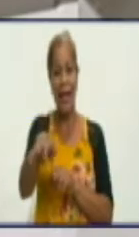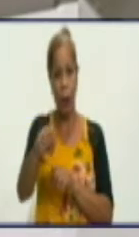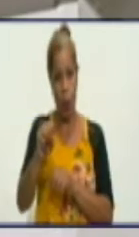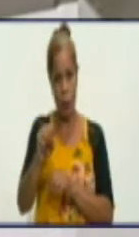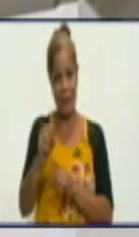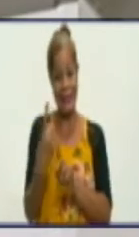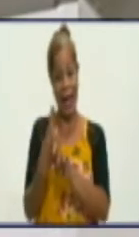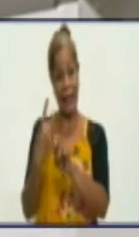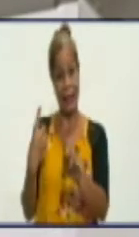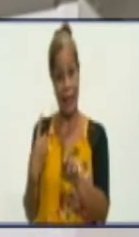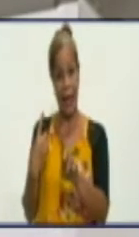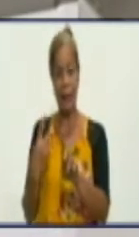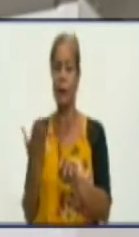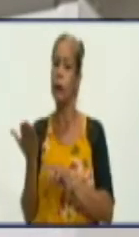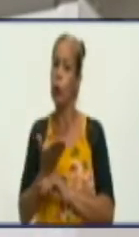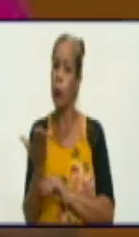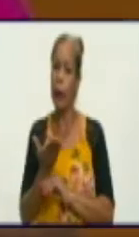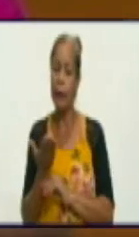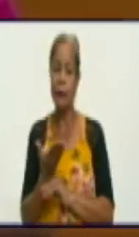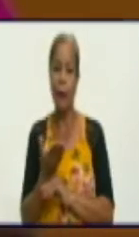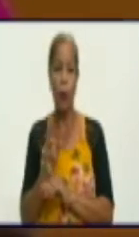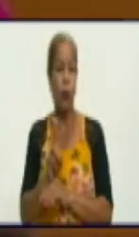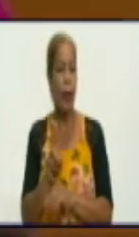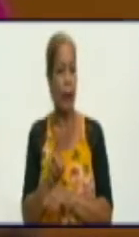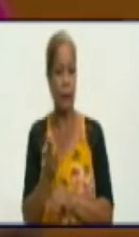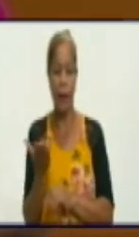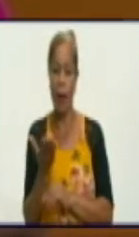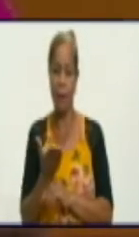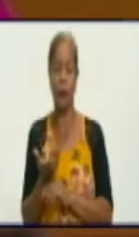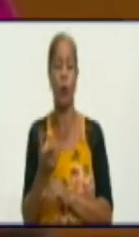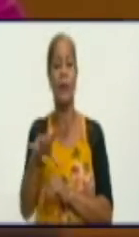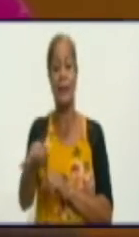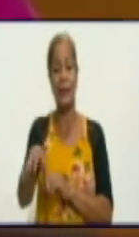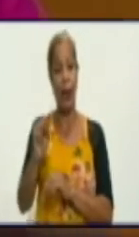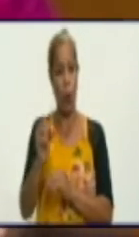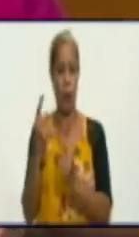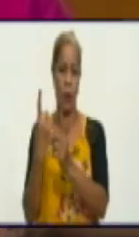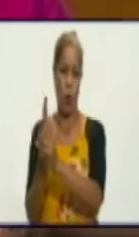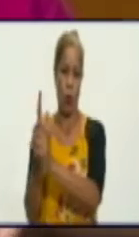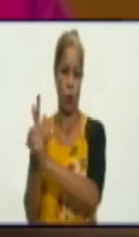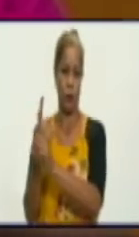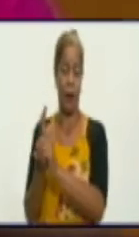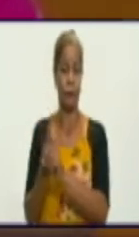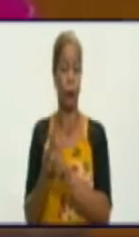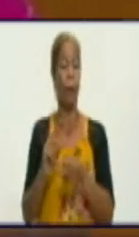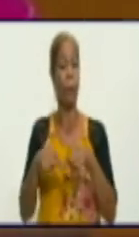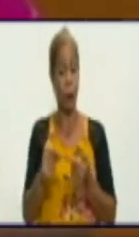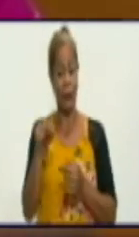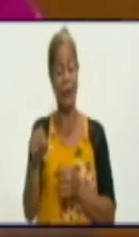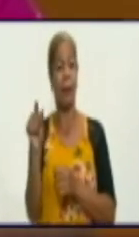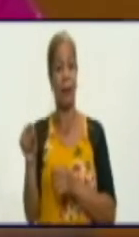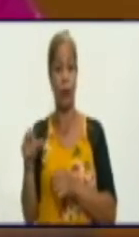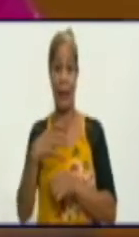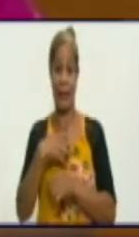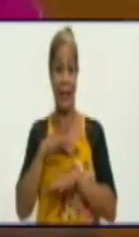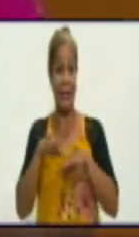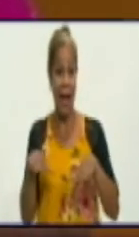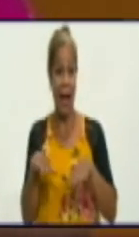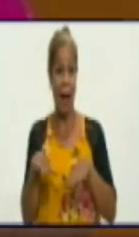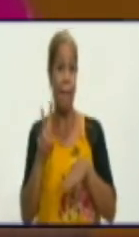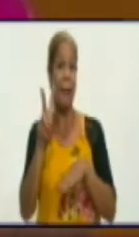porque va espontánea al consultorio o al hospital. Ya cuando eso ocurre, el paciente ya lleva más de 24 horas con la